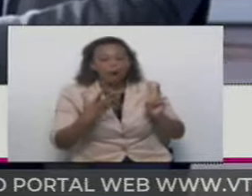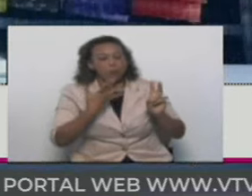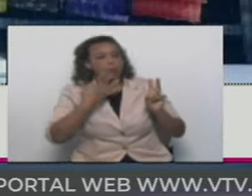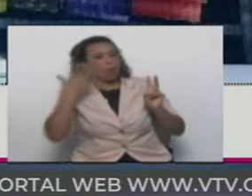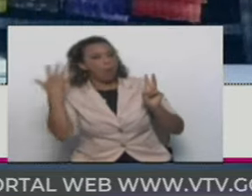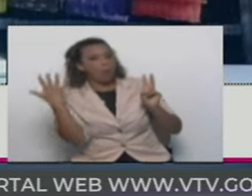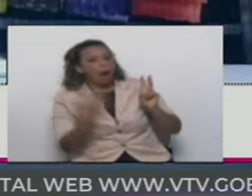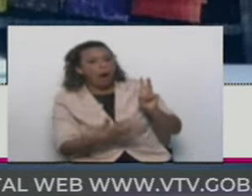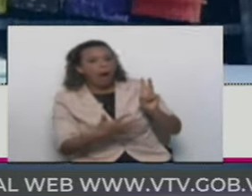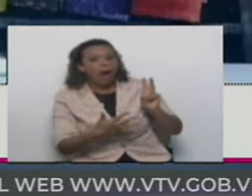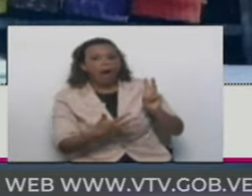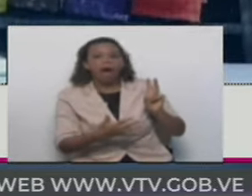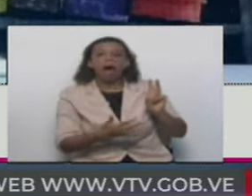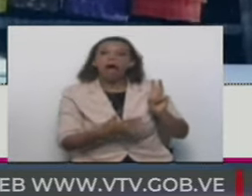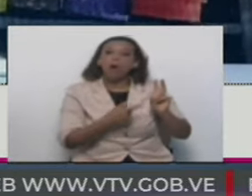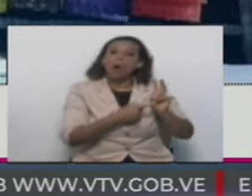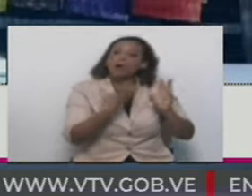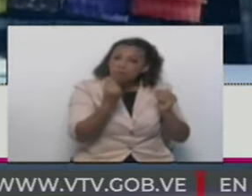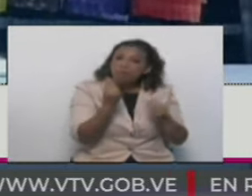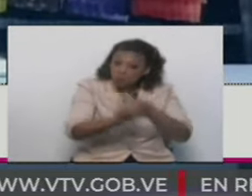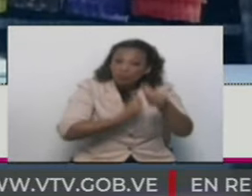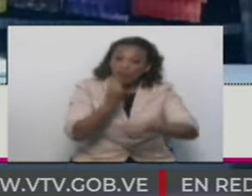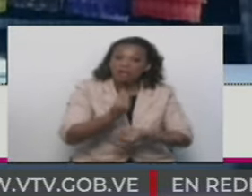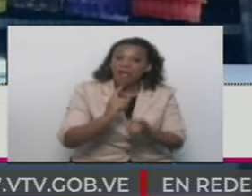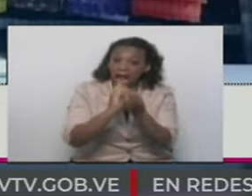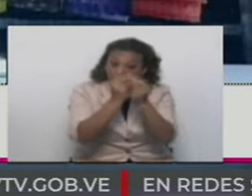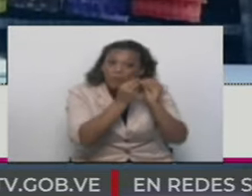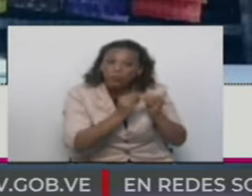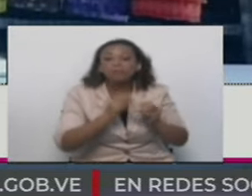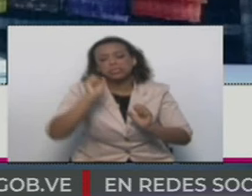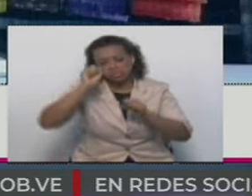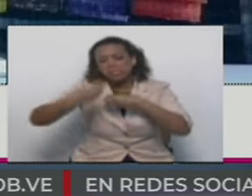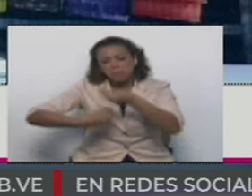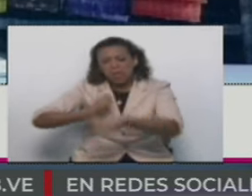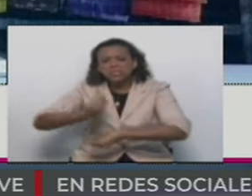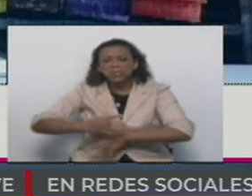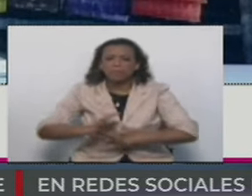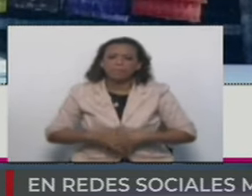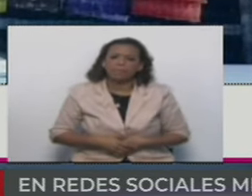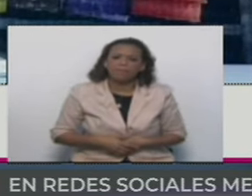Que hay muchas cosas que hacer, se harán.